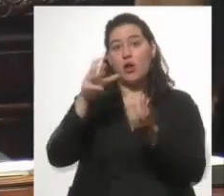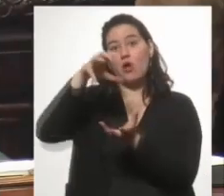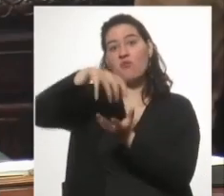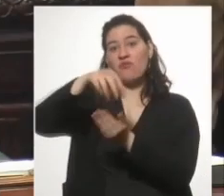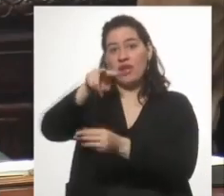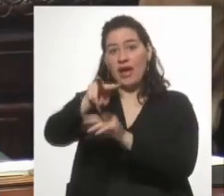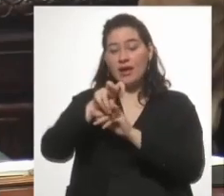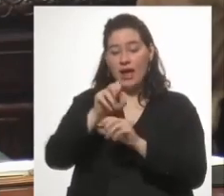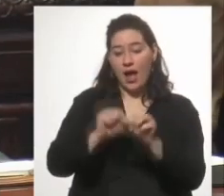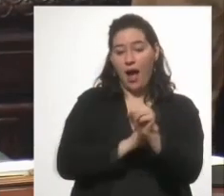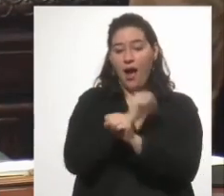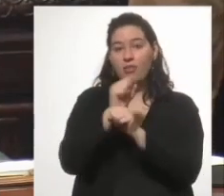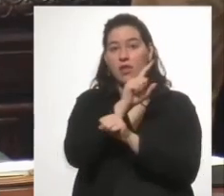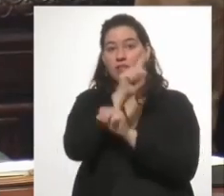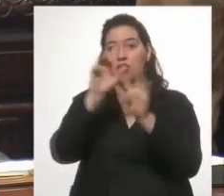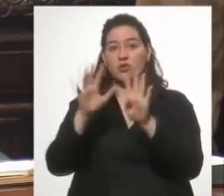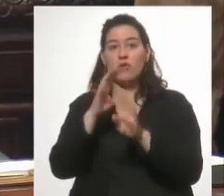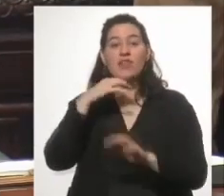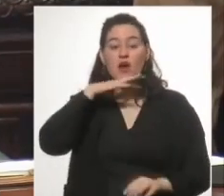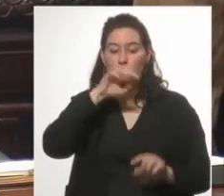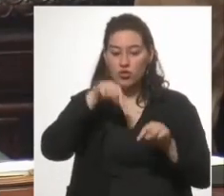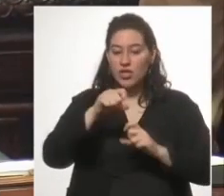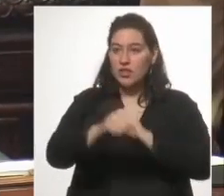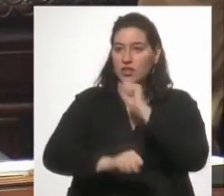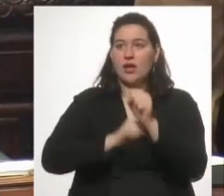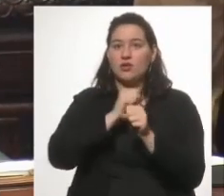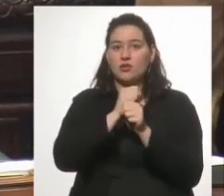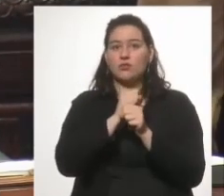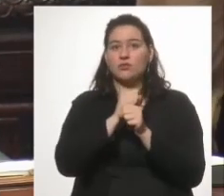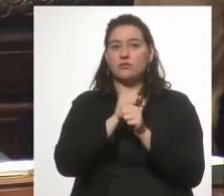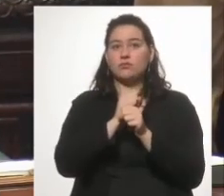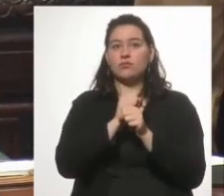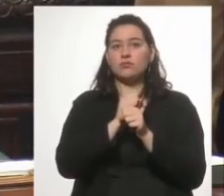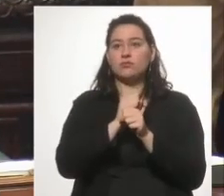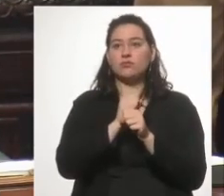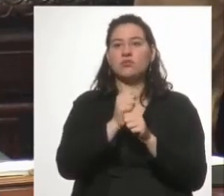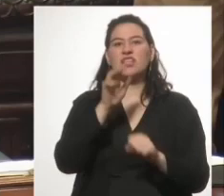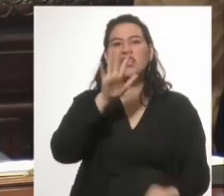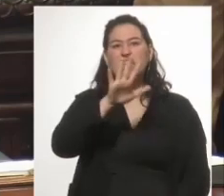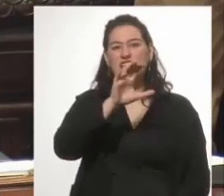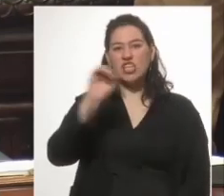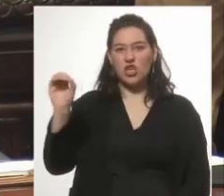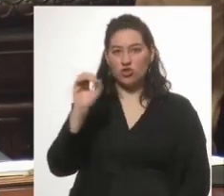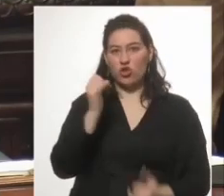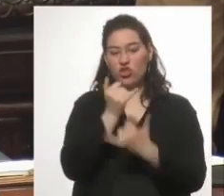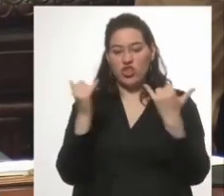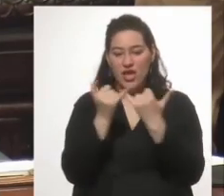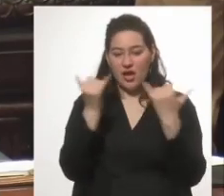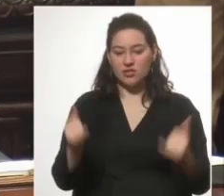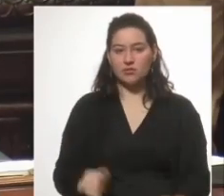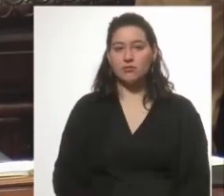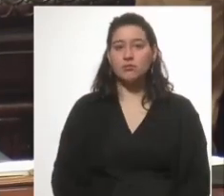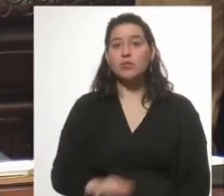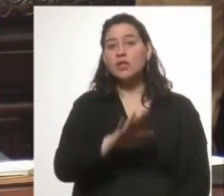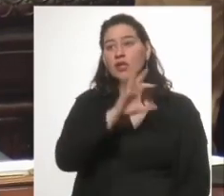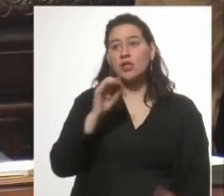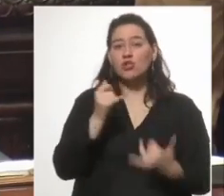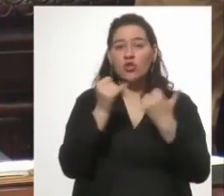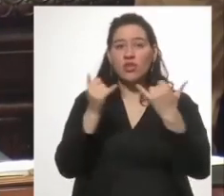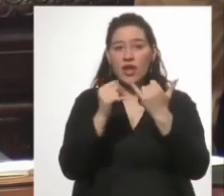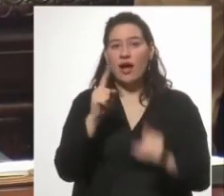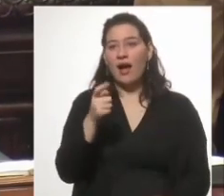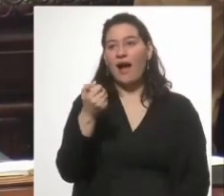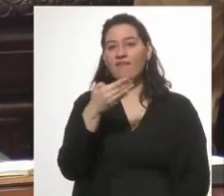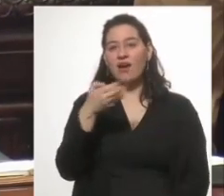Fiscalía, hasta el 19 de agosto de este año, pasaron 500 días. En esos 500 días Gavazo